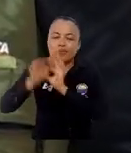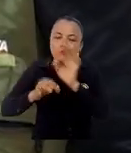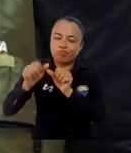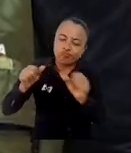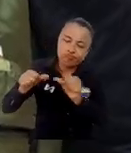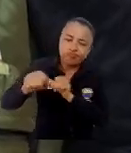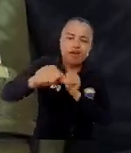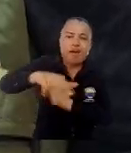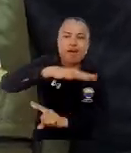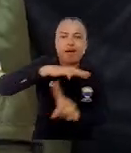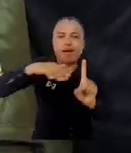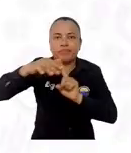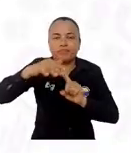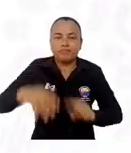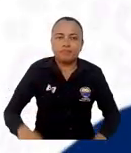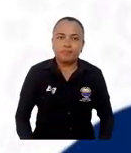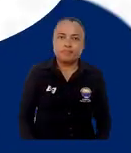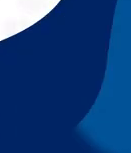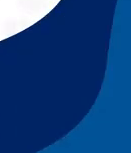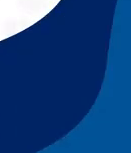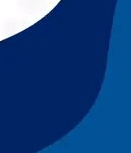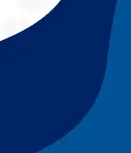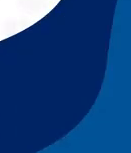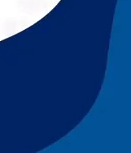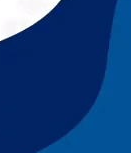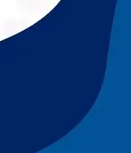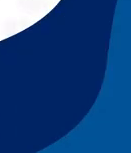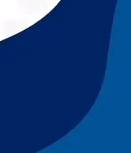de Sostenibilidad Ambiental.